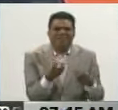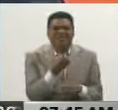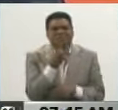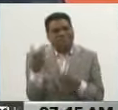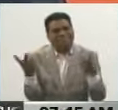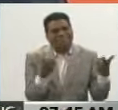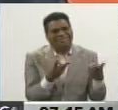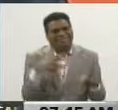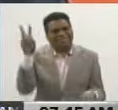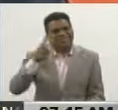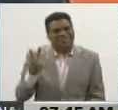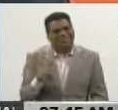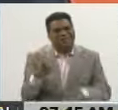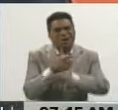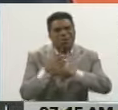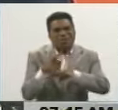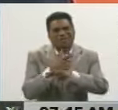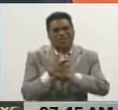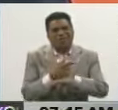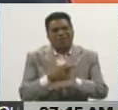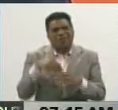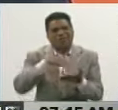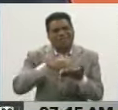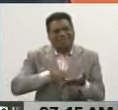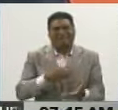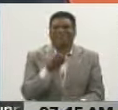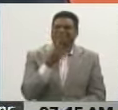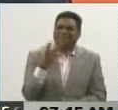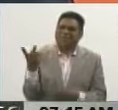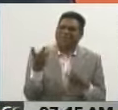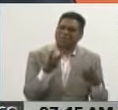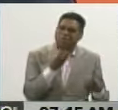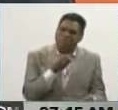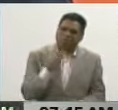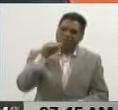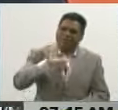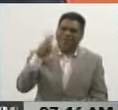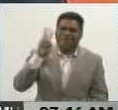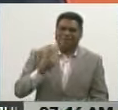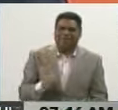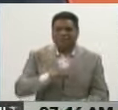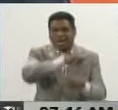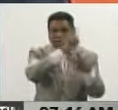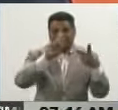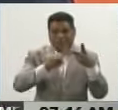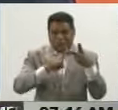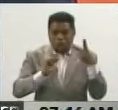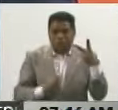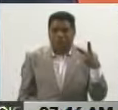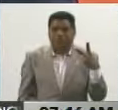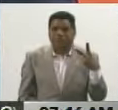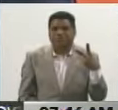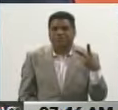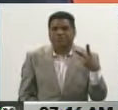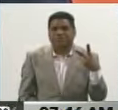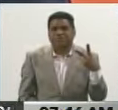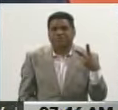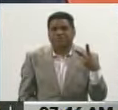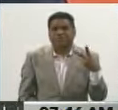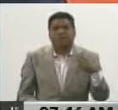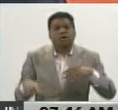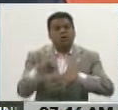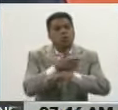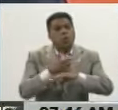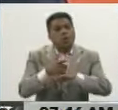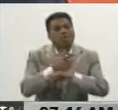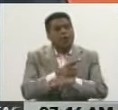de Miranda, ¿no? Qué bueno que el gobernador de Miranda está en Venezuela. En segundo lugar, que el gobernador de Miranda parece